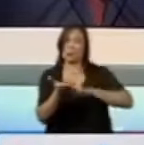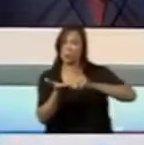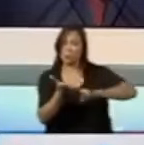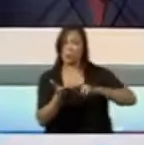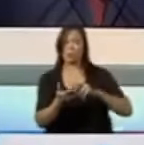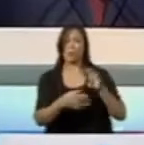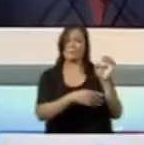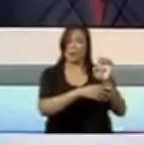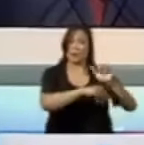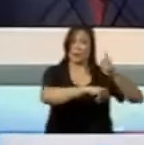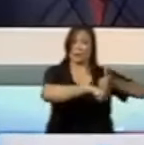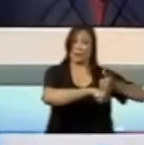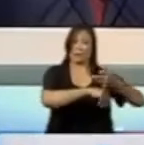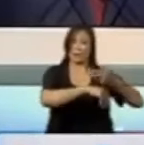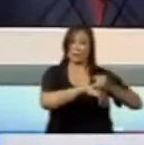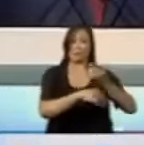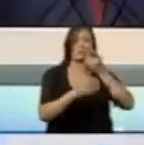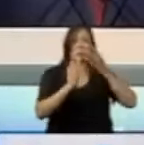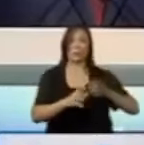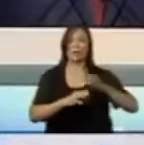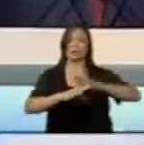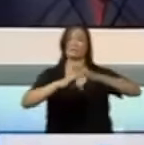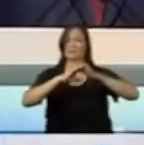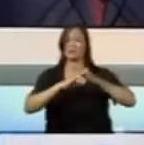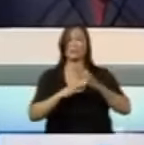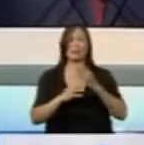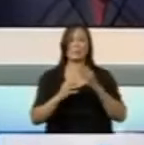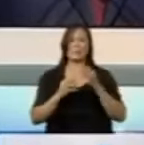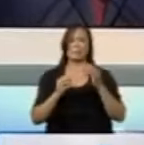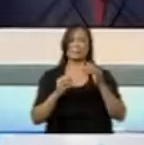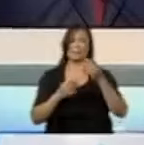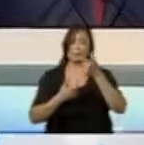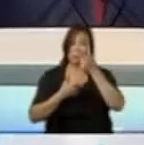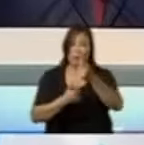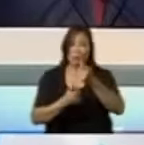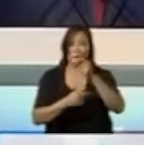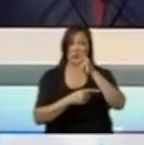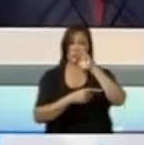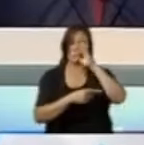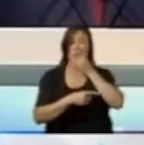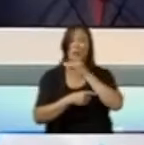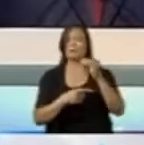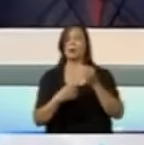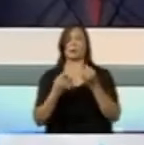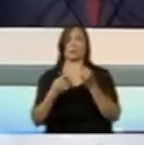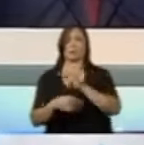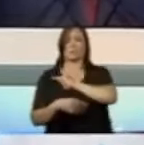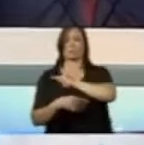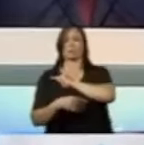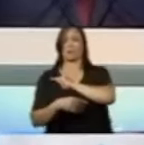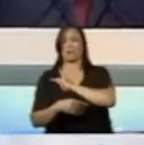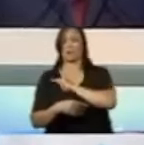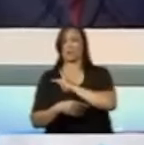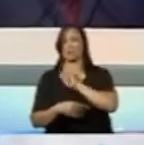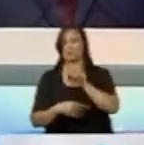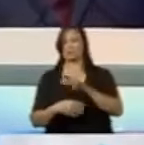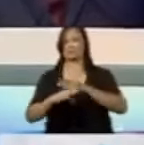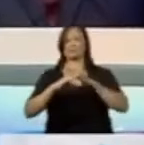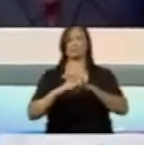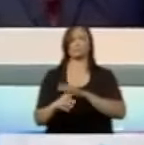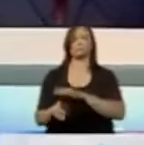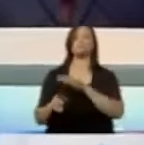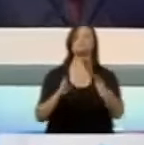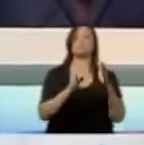consulado, la embajada dominicana en Haití, que defiendan más los intereses de nuestra soberanía más que los particulares. Candidato